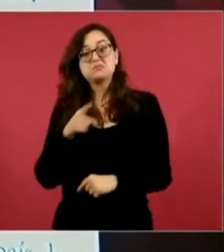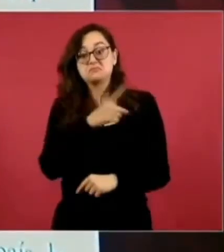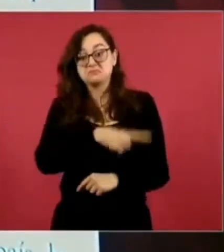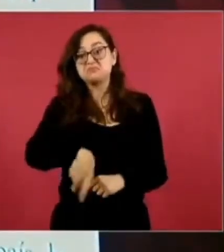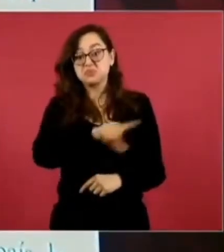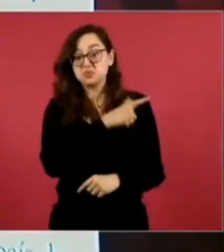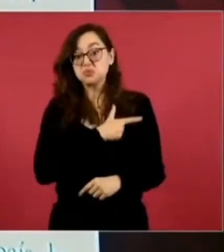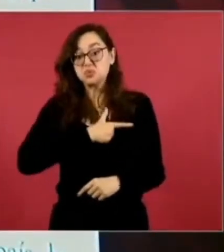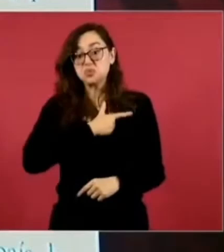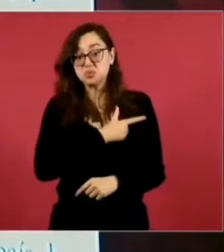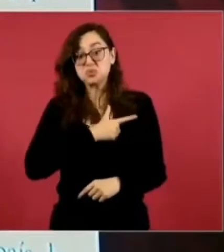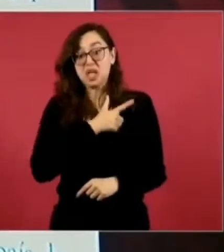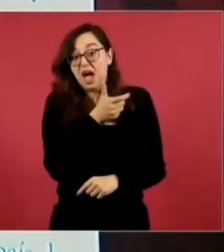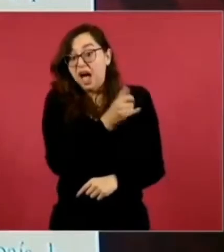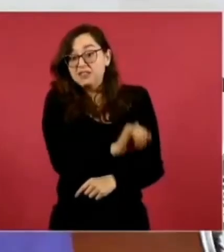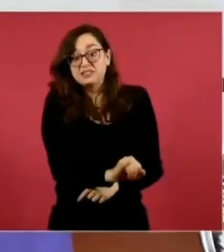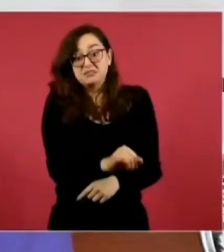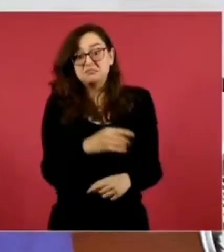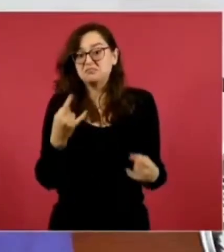Esa es la historia.